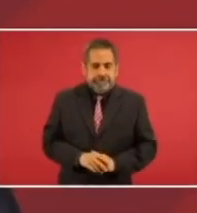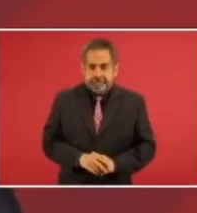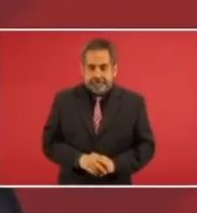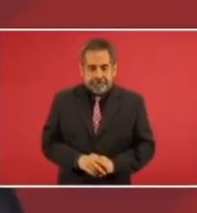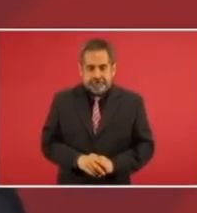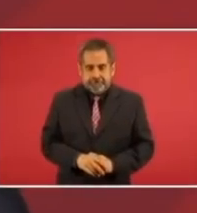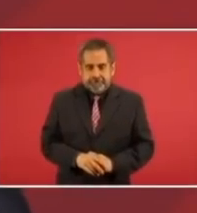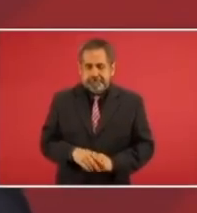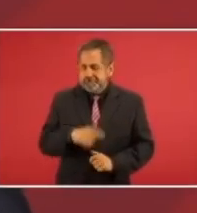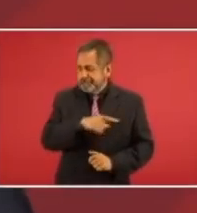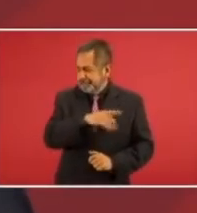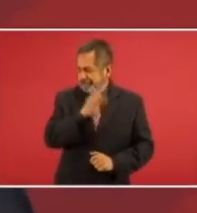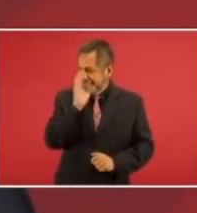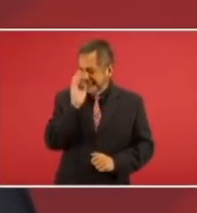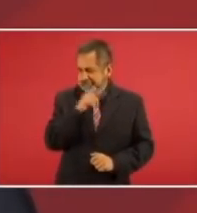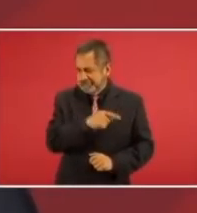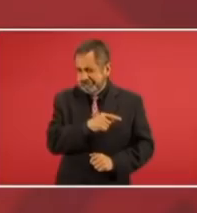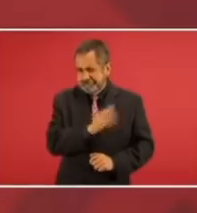Un